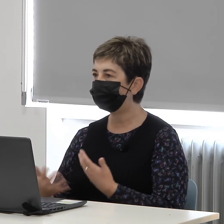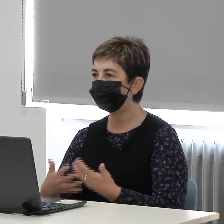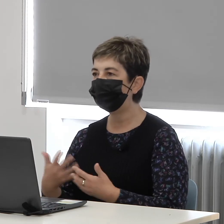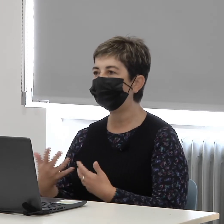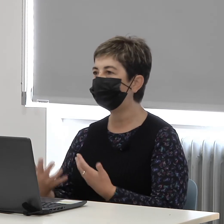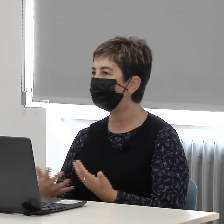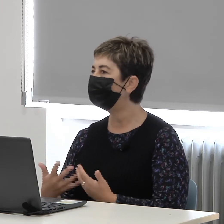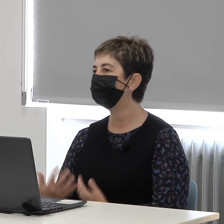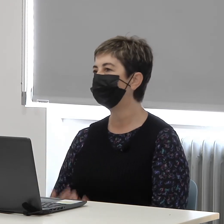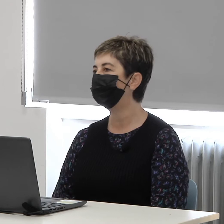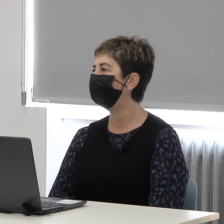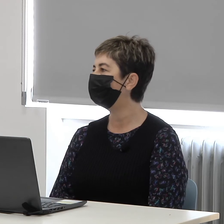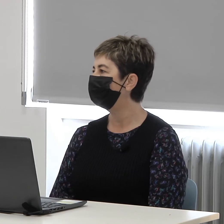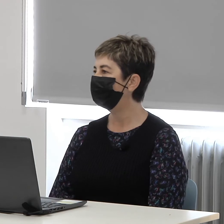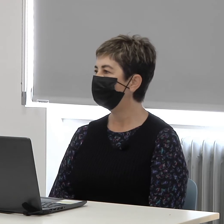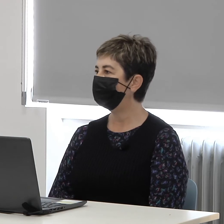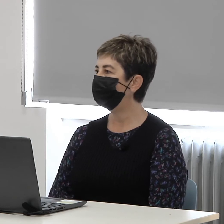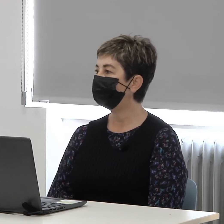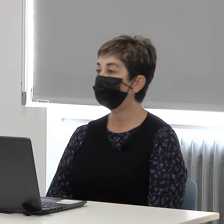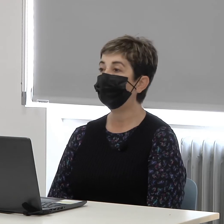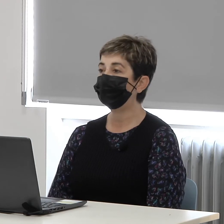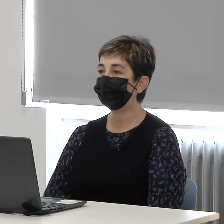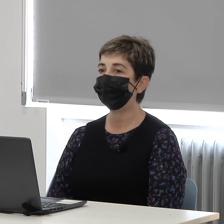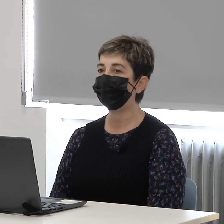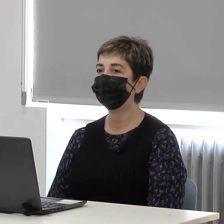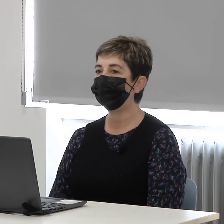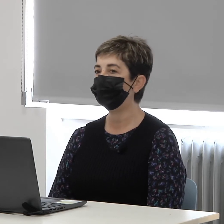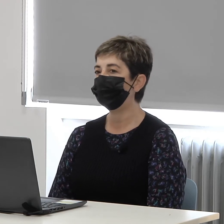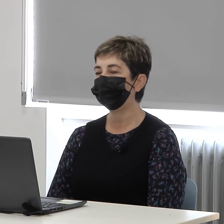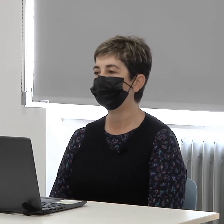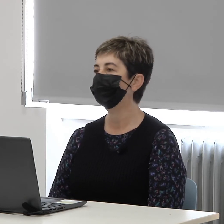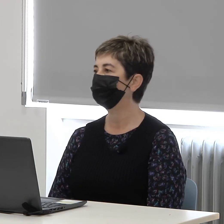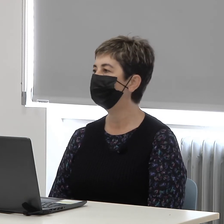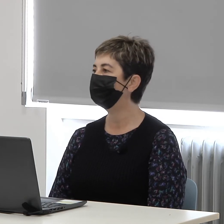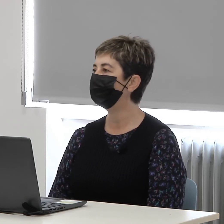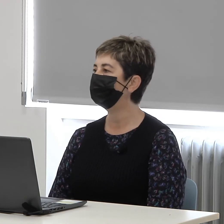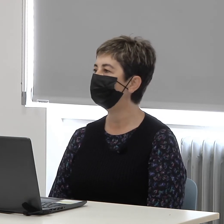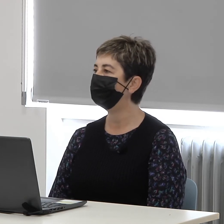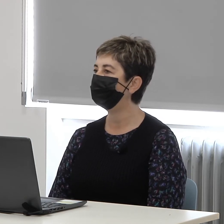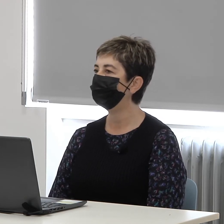herramienta versátil, es fácil, es cómoda y en la sociedad, tecnología que vivimos,